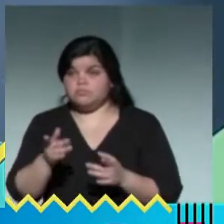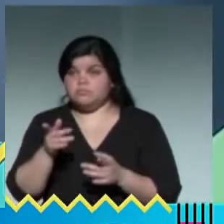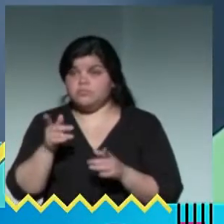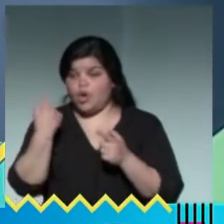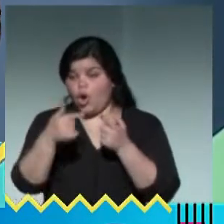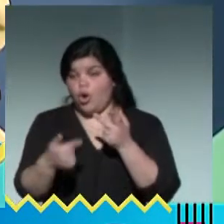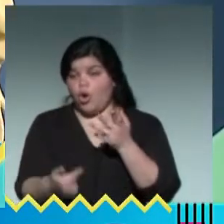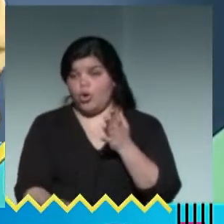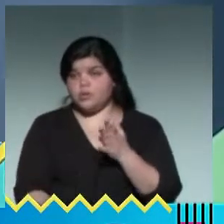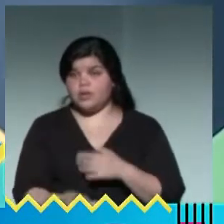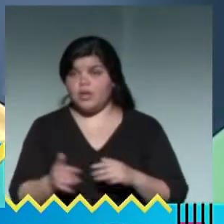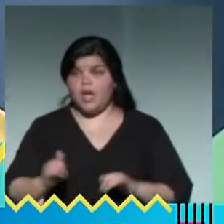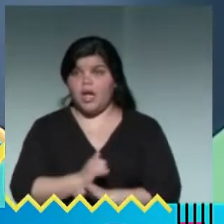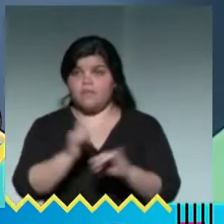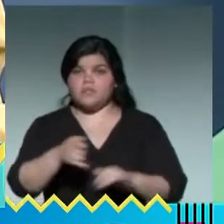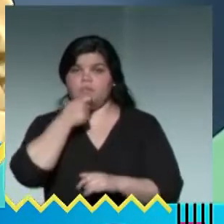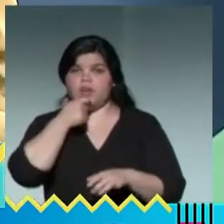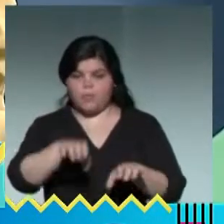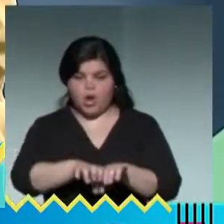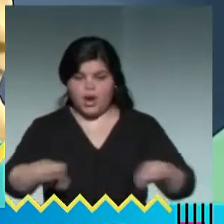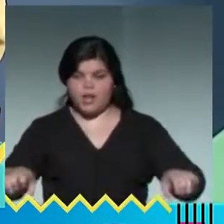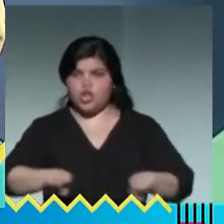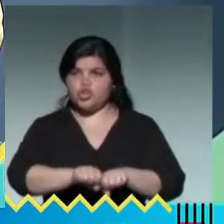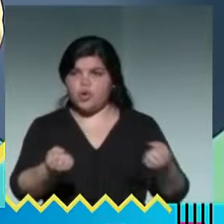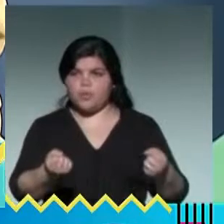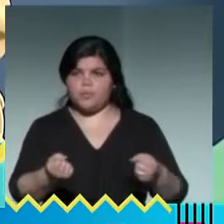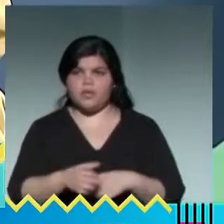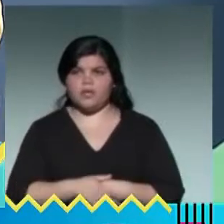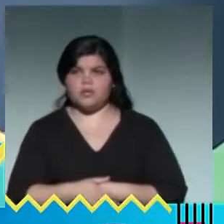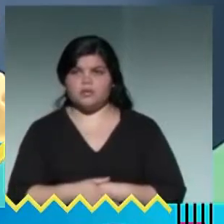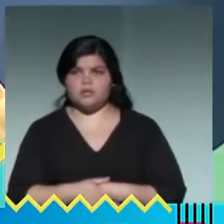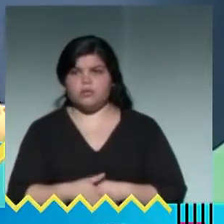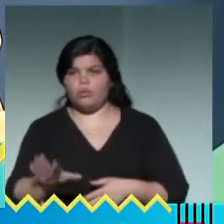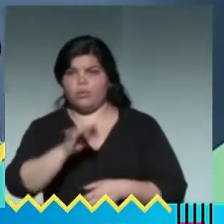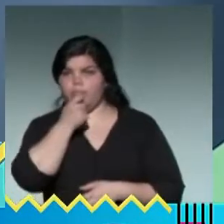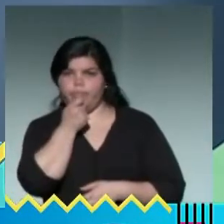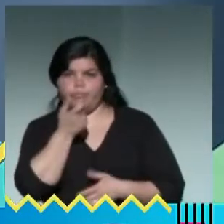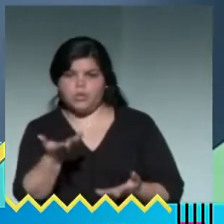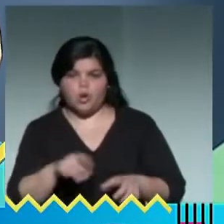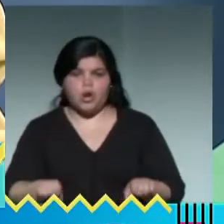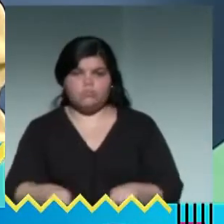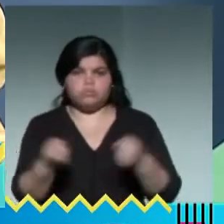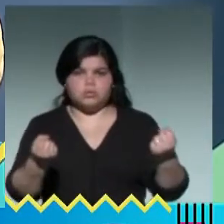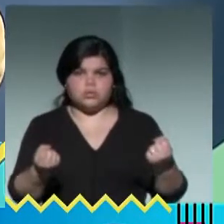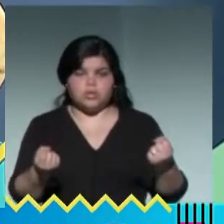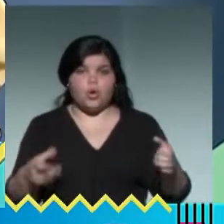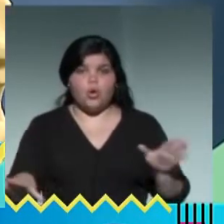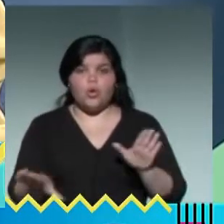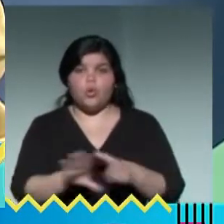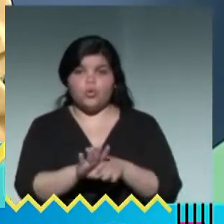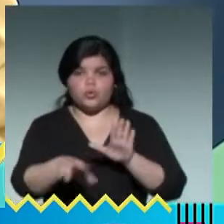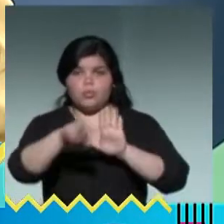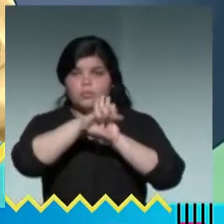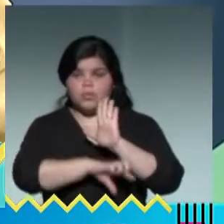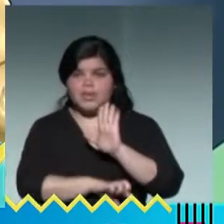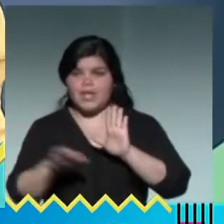digamos, el día de mañana se rompe una cañería, digamos, entonces o se rompió en el momento, tener la plataforma que me diga por